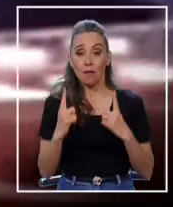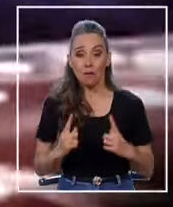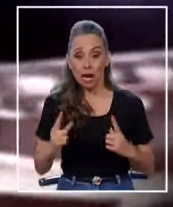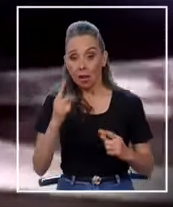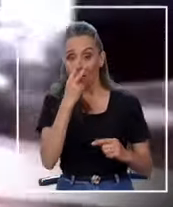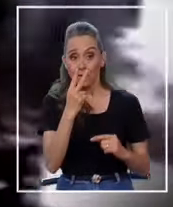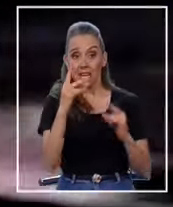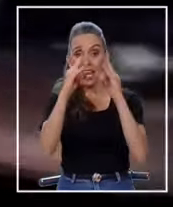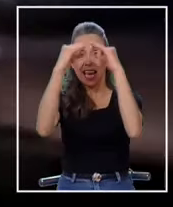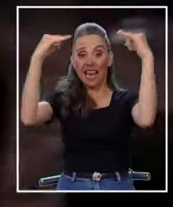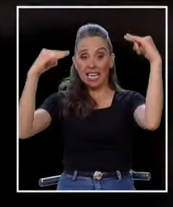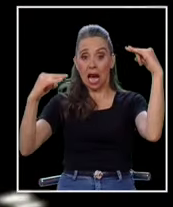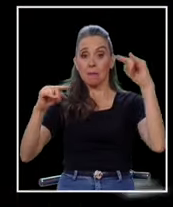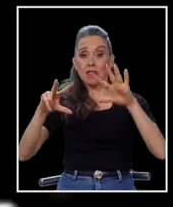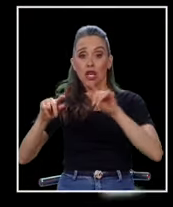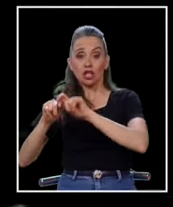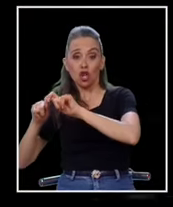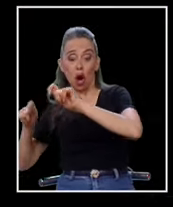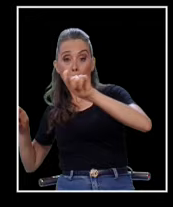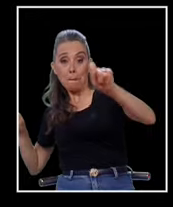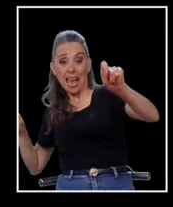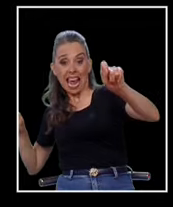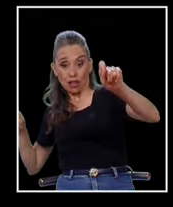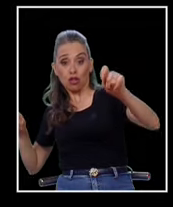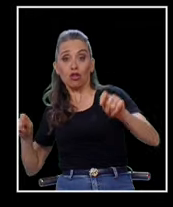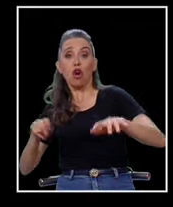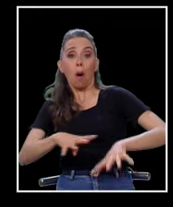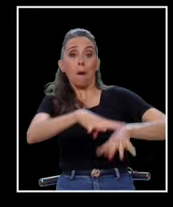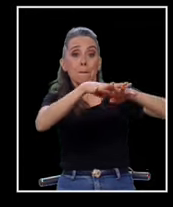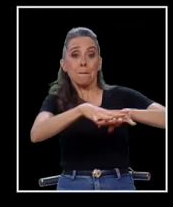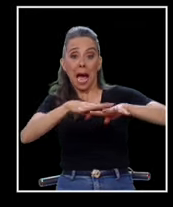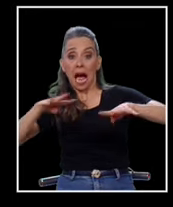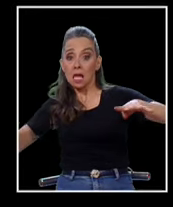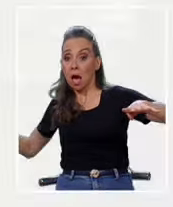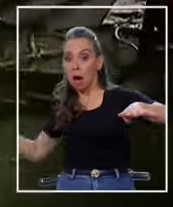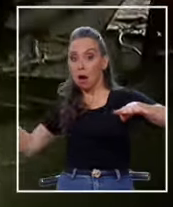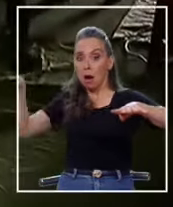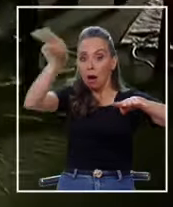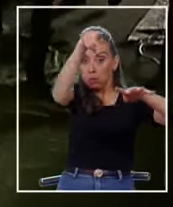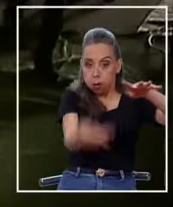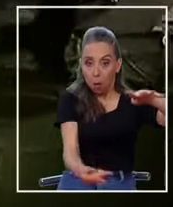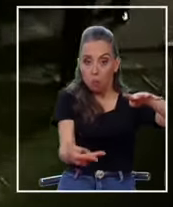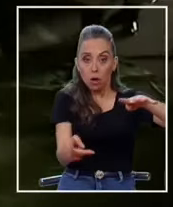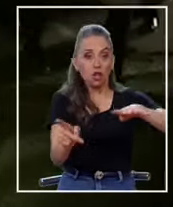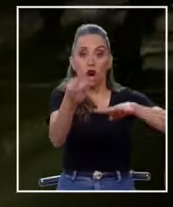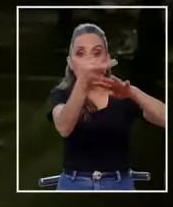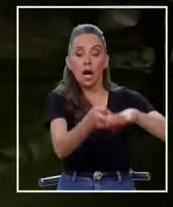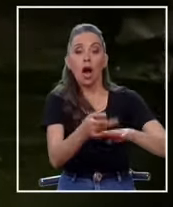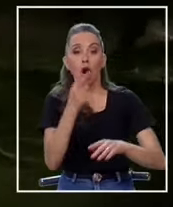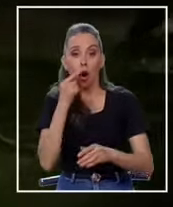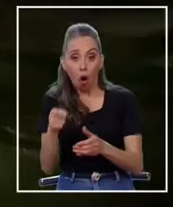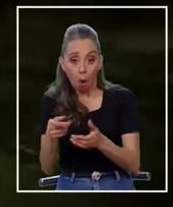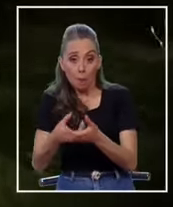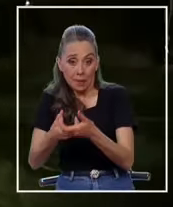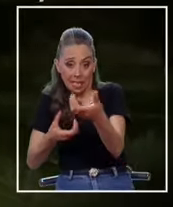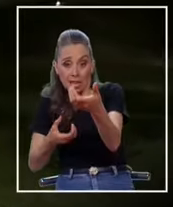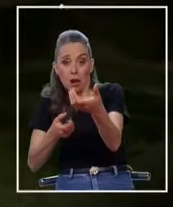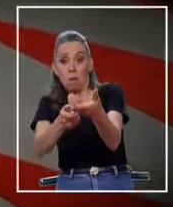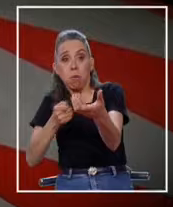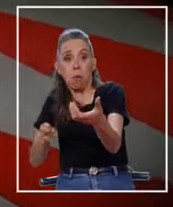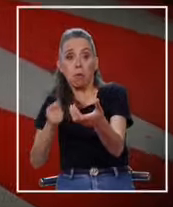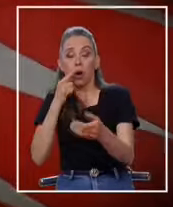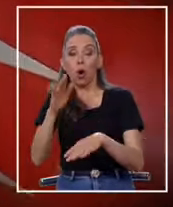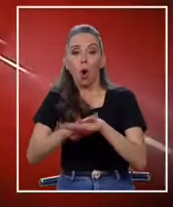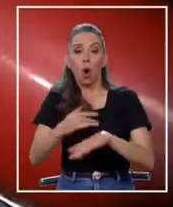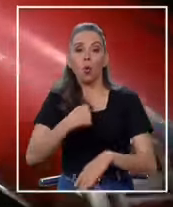m distancia más que suficiente para caer fuera de la malla de seguridad el operador del cañón reconoció que el accidente había sido